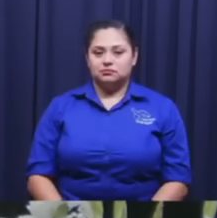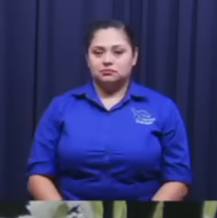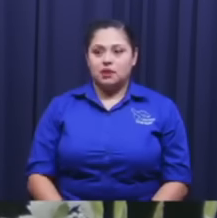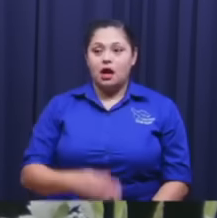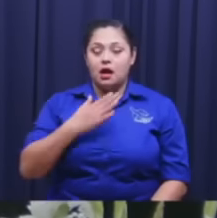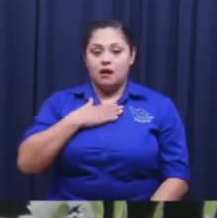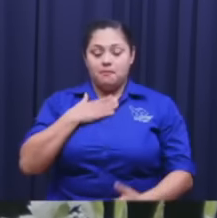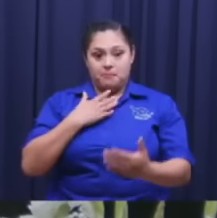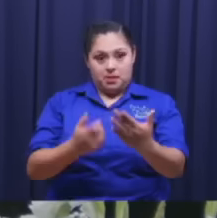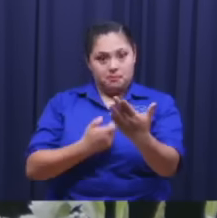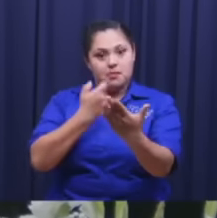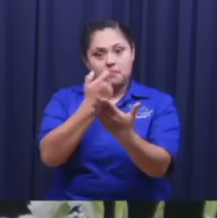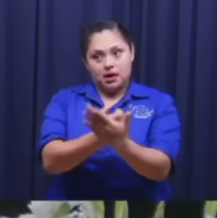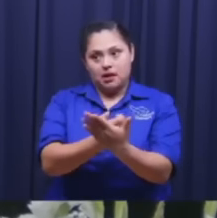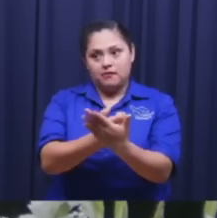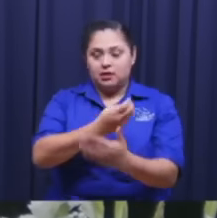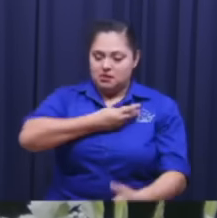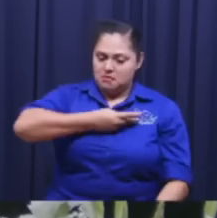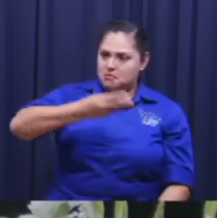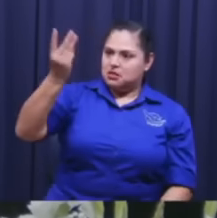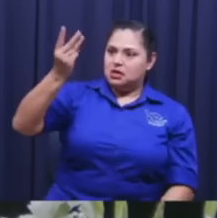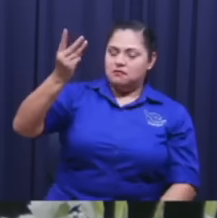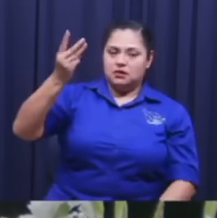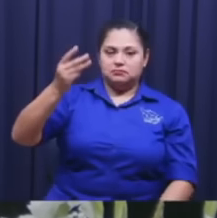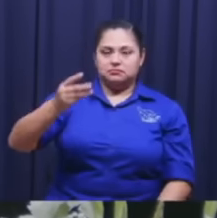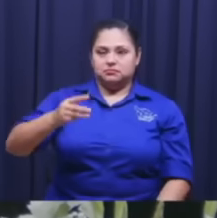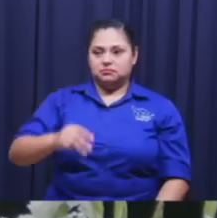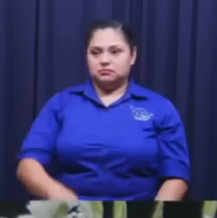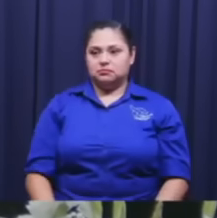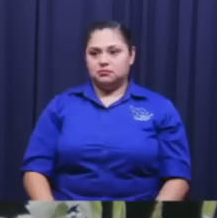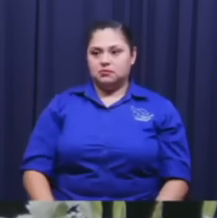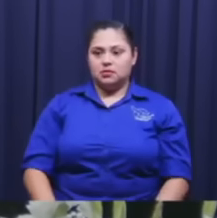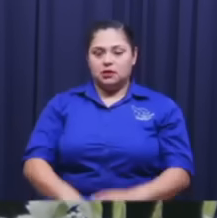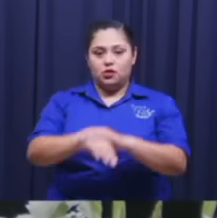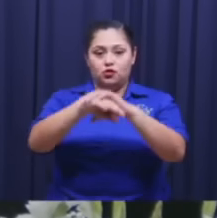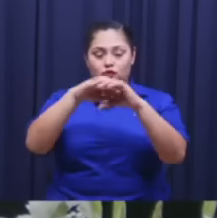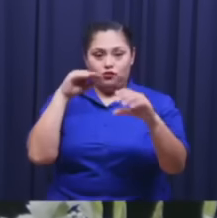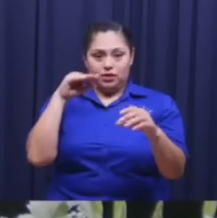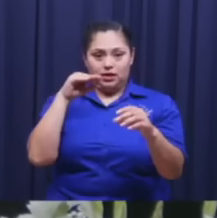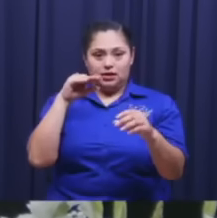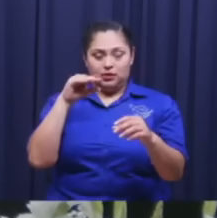Me pagaban y me mandaban fuera de la capital.